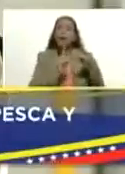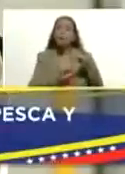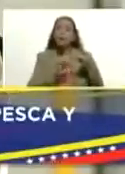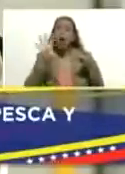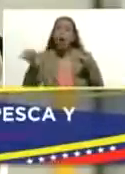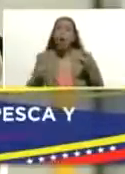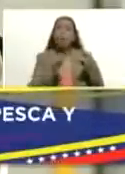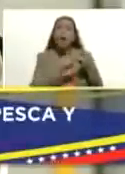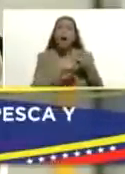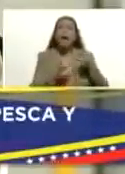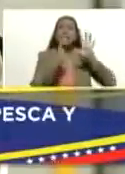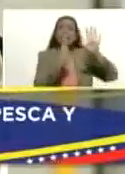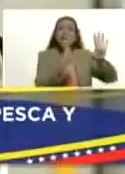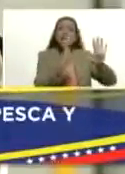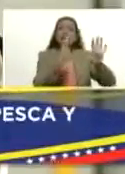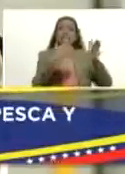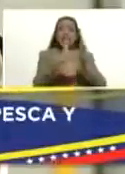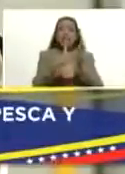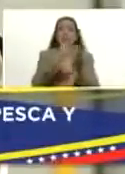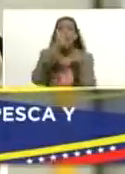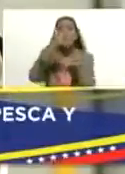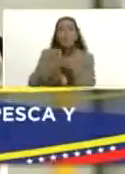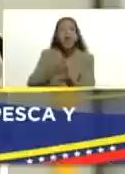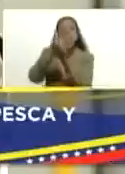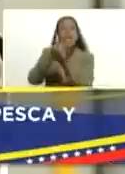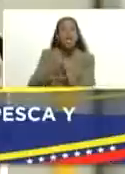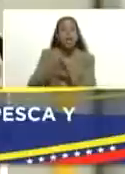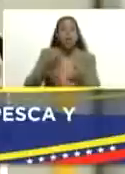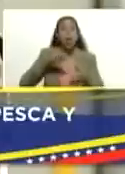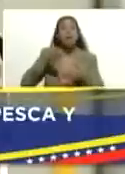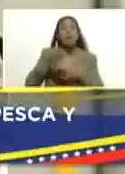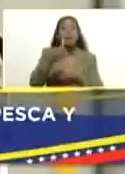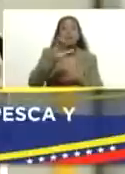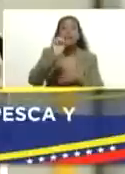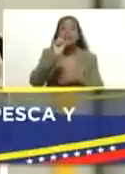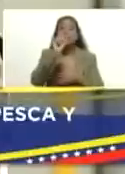de 600.000 kilos de sardina.